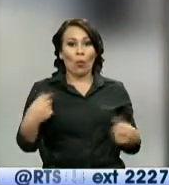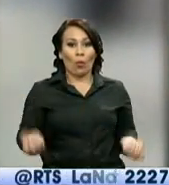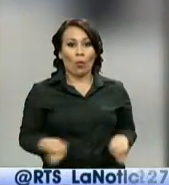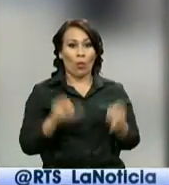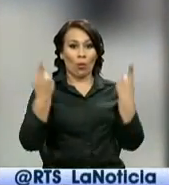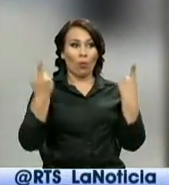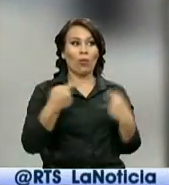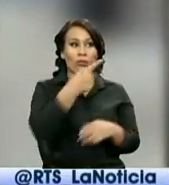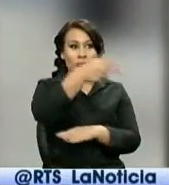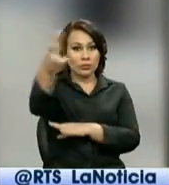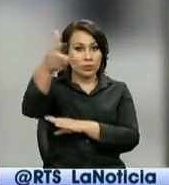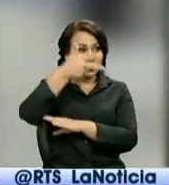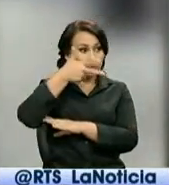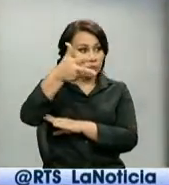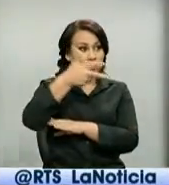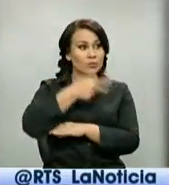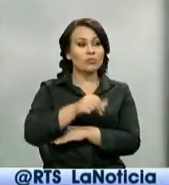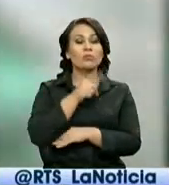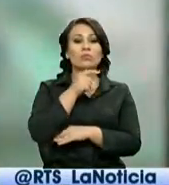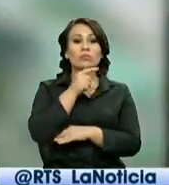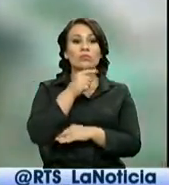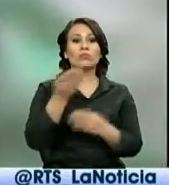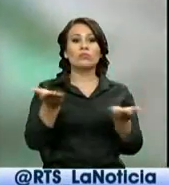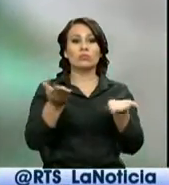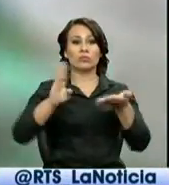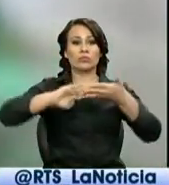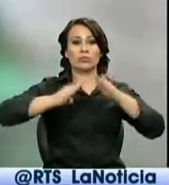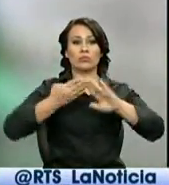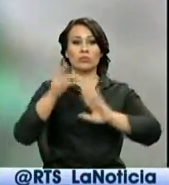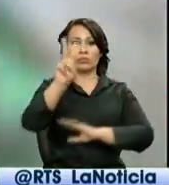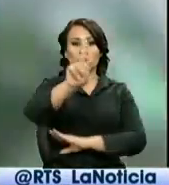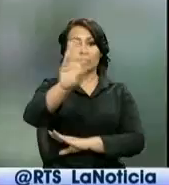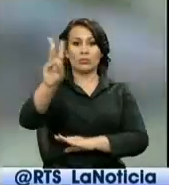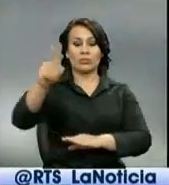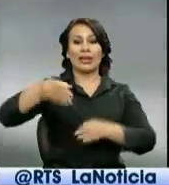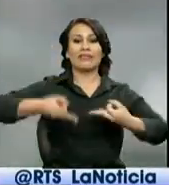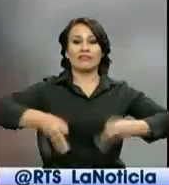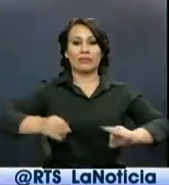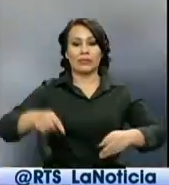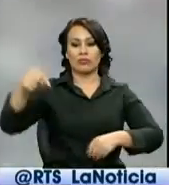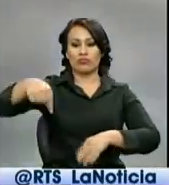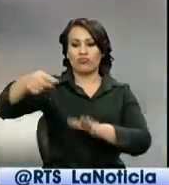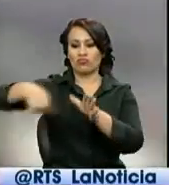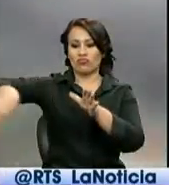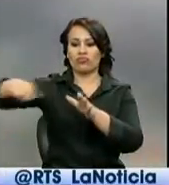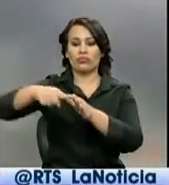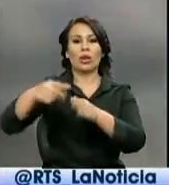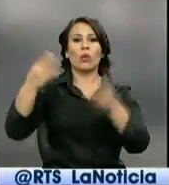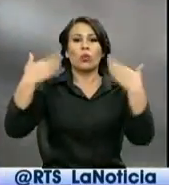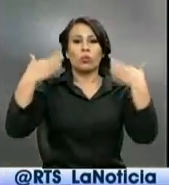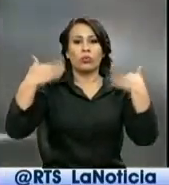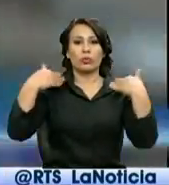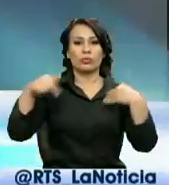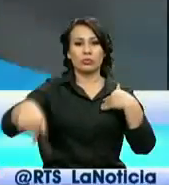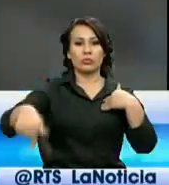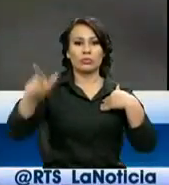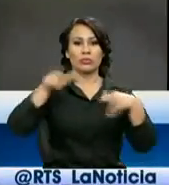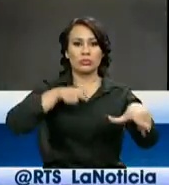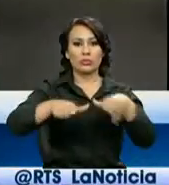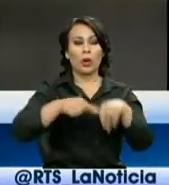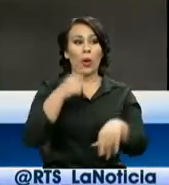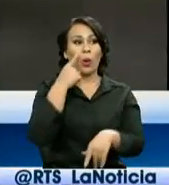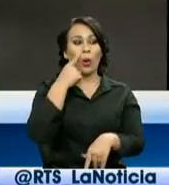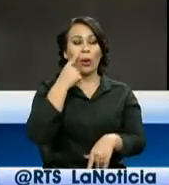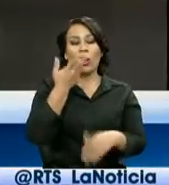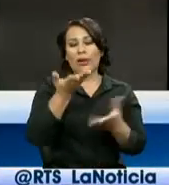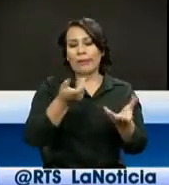Este es un video aficionado captado en la cooperativa 26 de febrero en Guayaquil. es el preciso momento en que